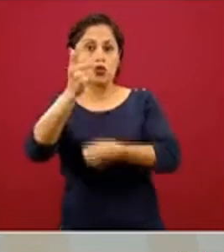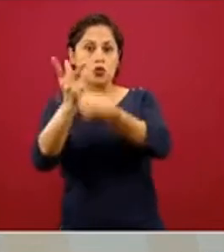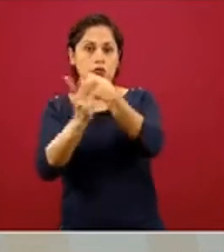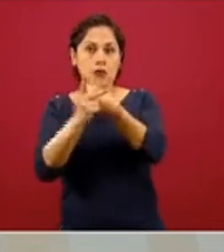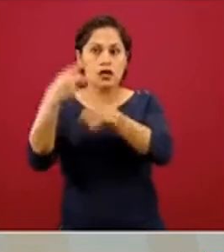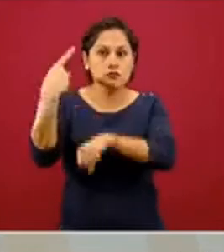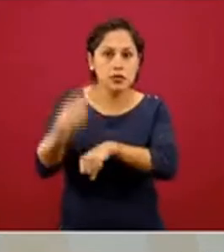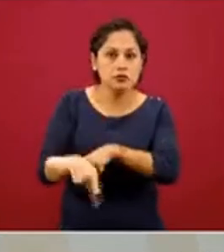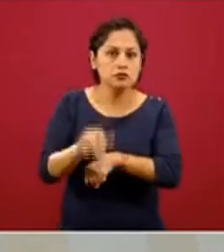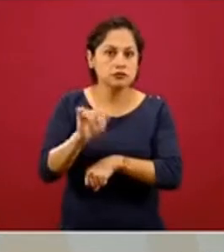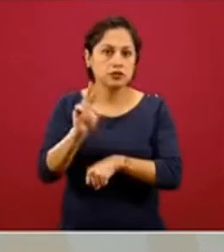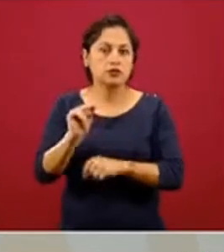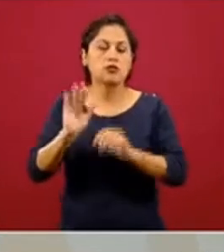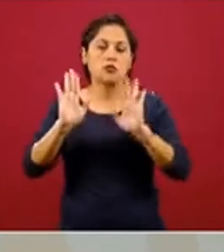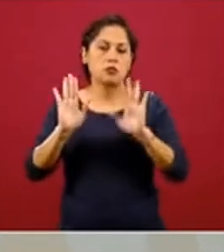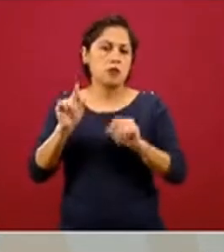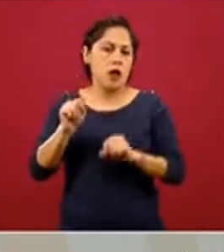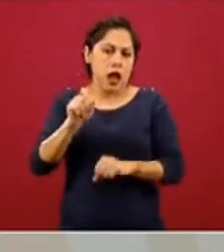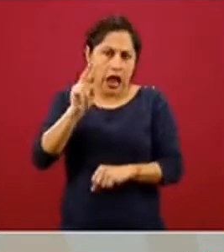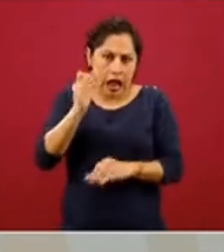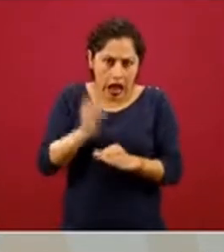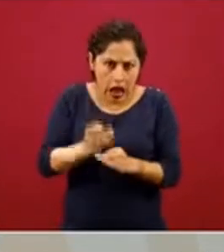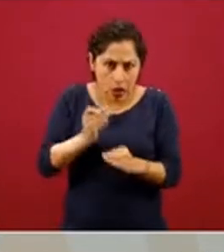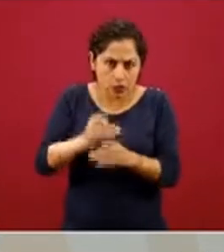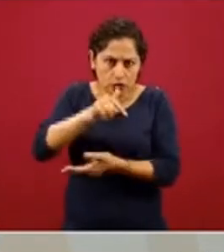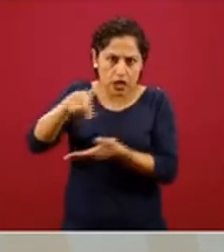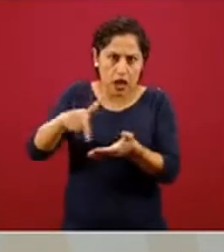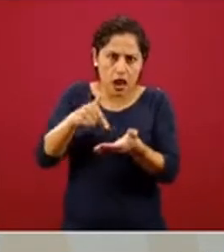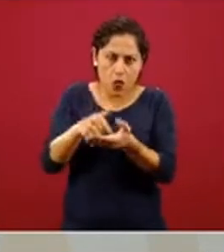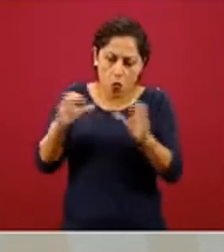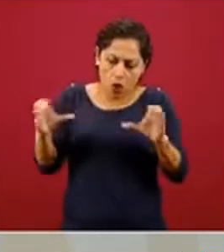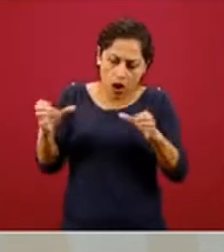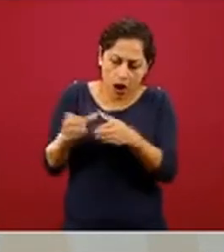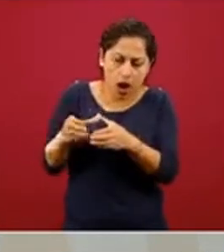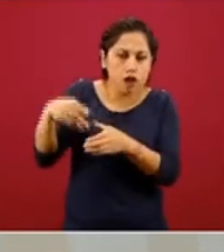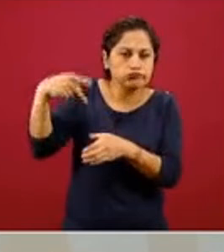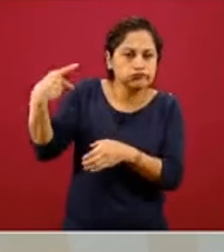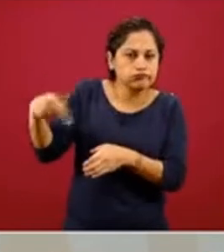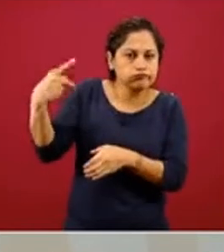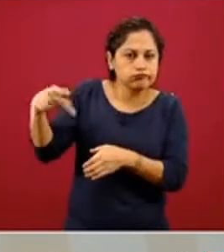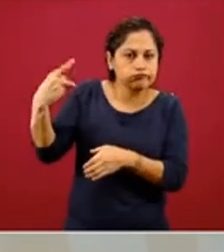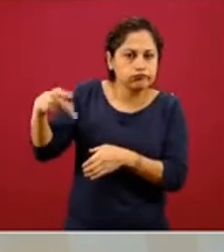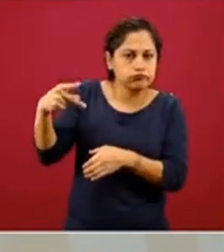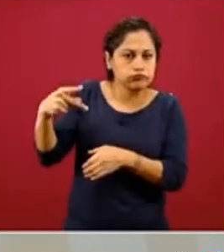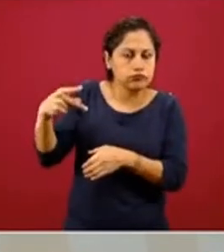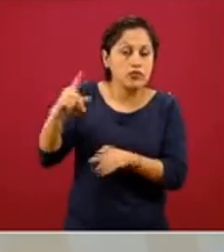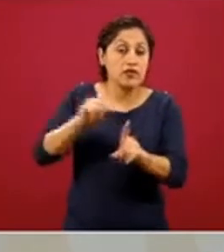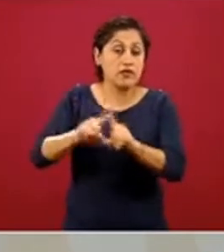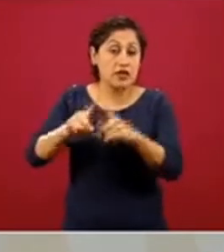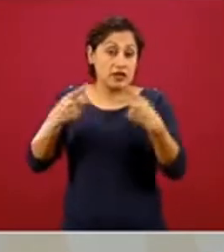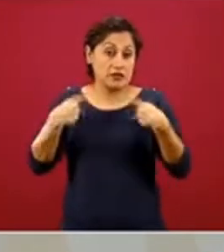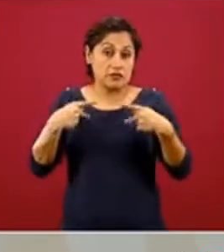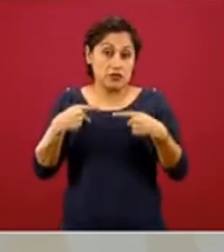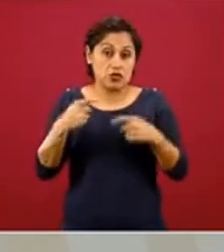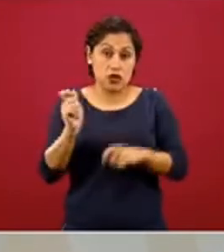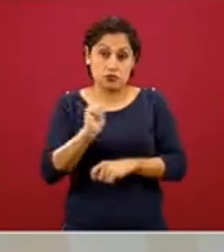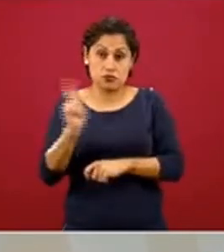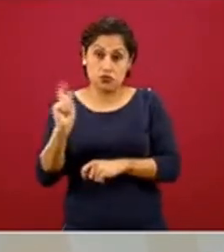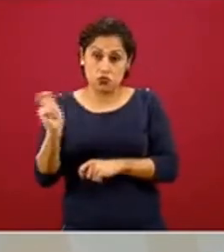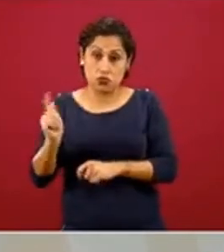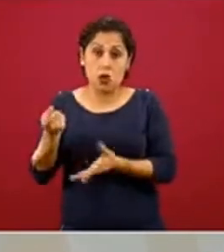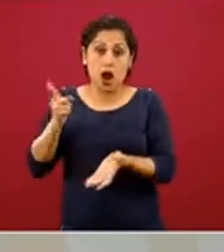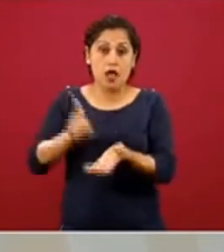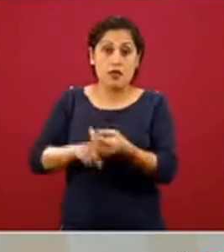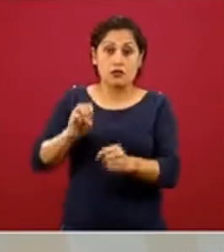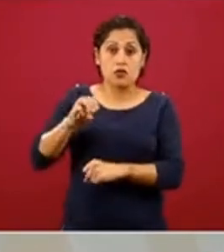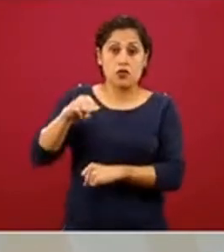algo lógicamente de un trabajo muy local que en su momento deberán de realizar los expertos y sobre todo las regiones que operan la Organización Mundial de la